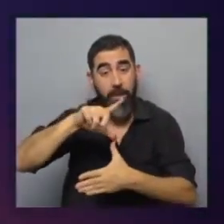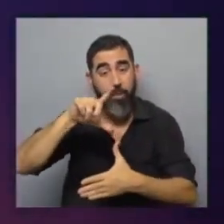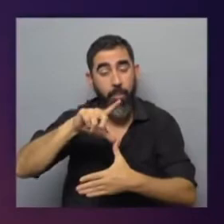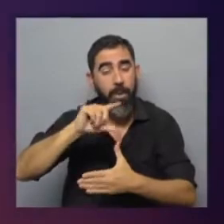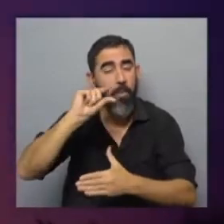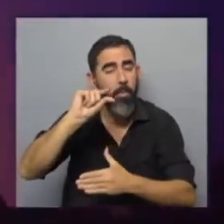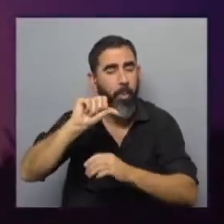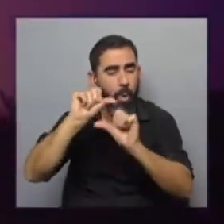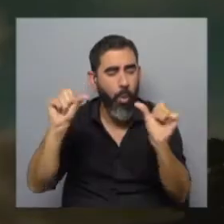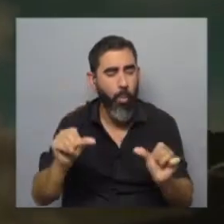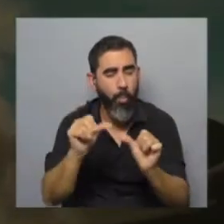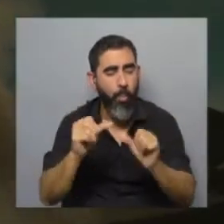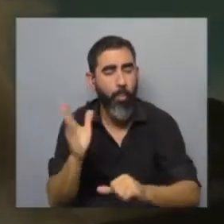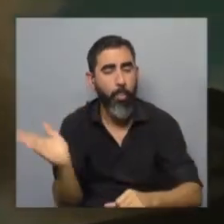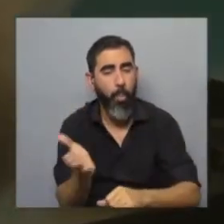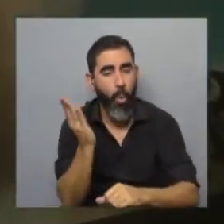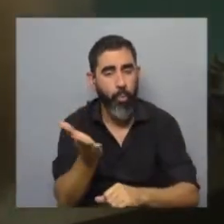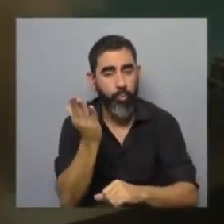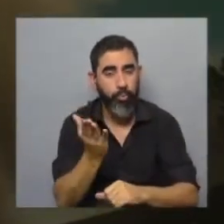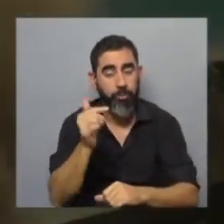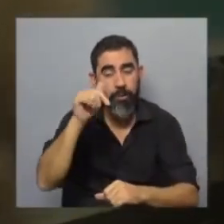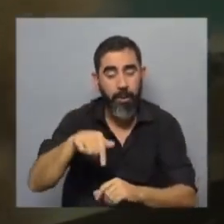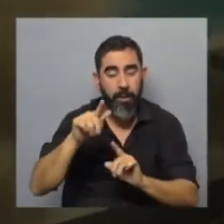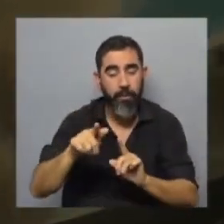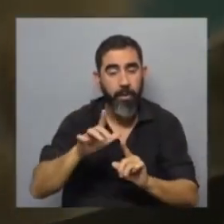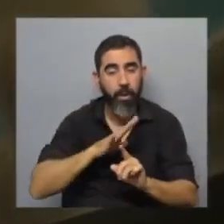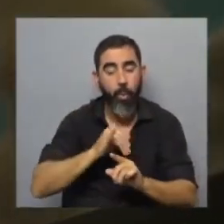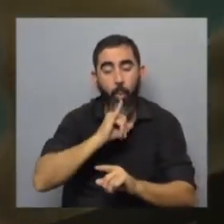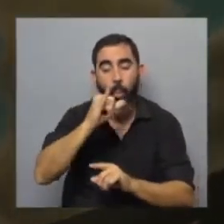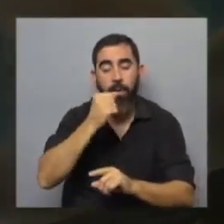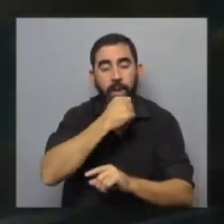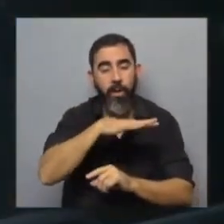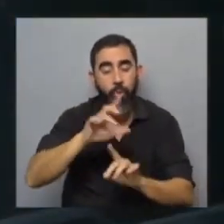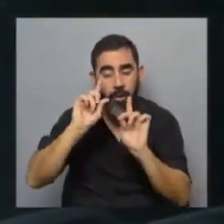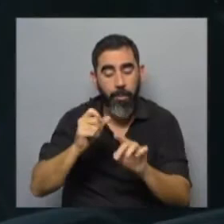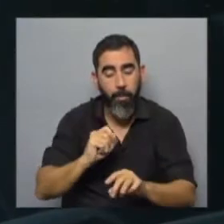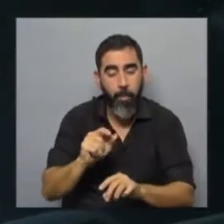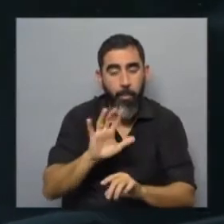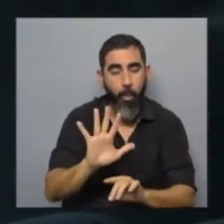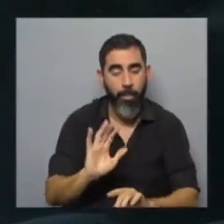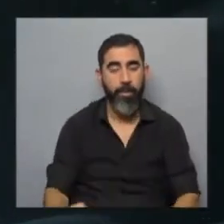poca realización y nosotros tenemos que contar nuestras propias historias.